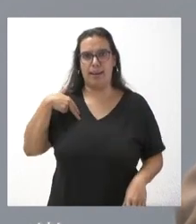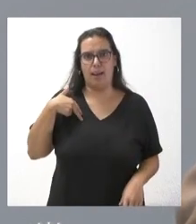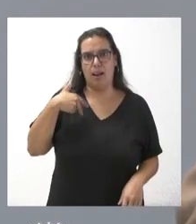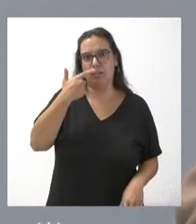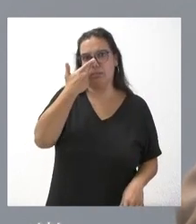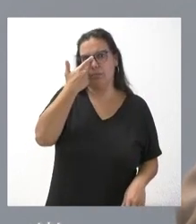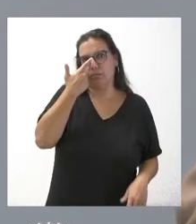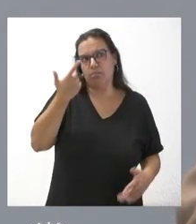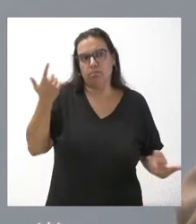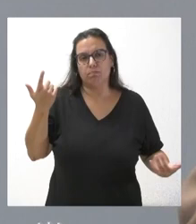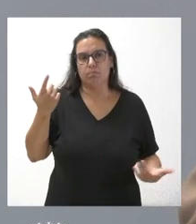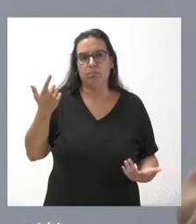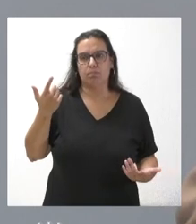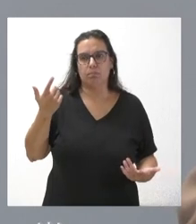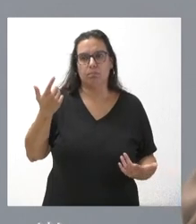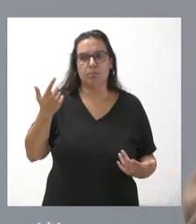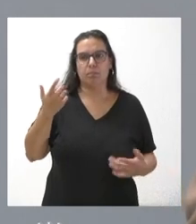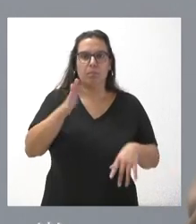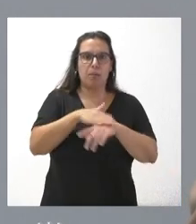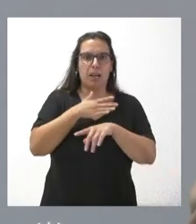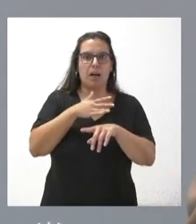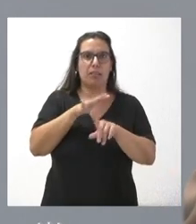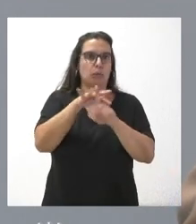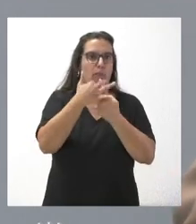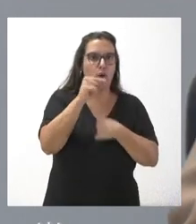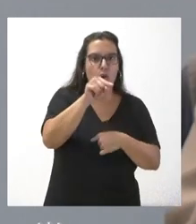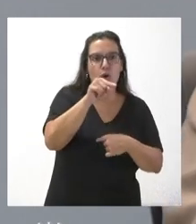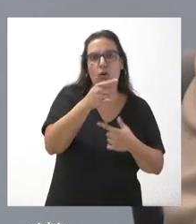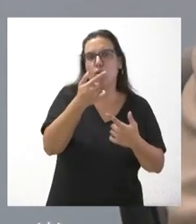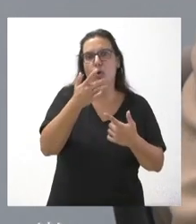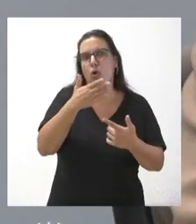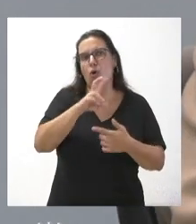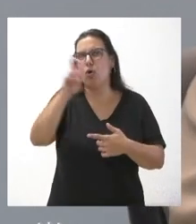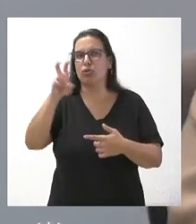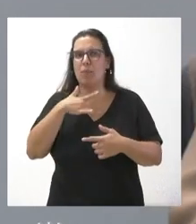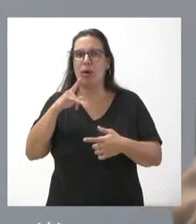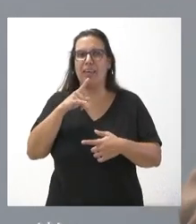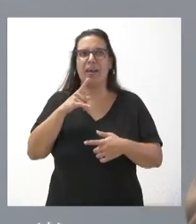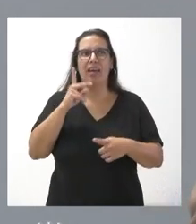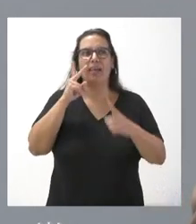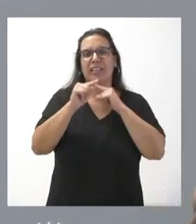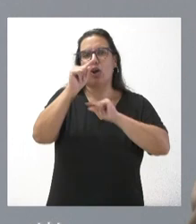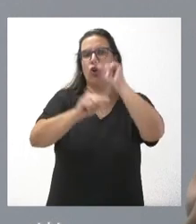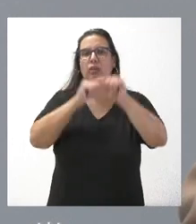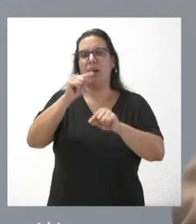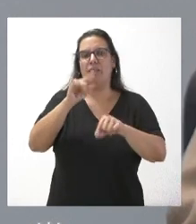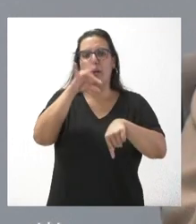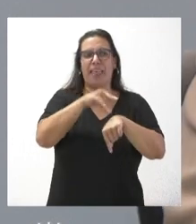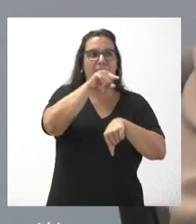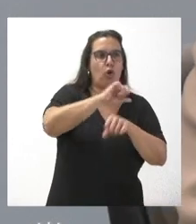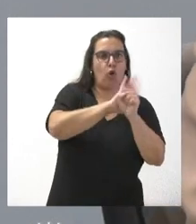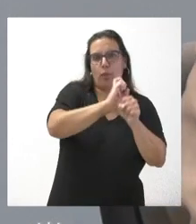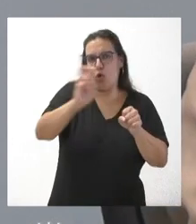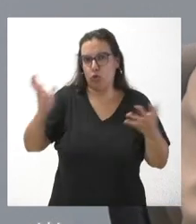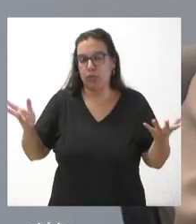sobre esta situación o sobre cualquier otra que pudiera llevar contagio de enfermedades respiratorias. Y, por tanto,